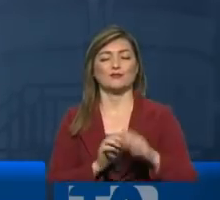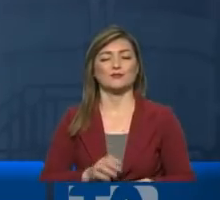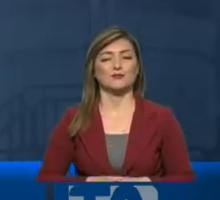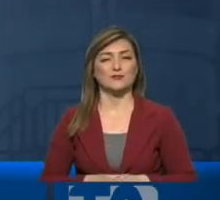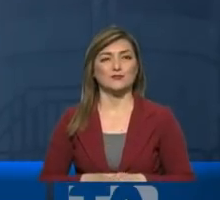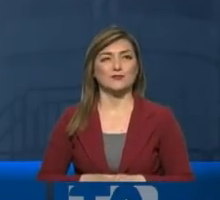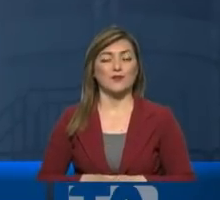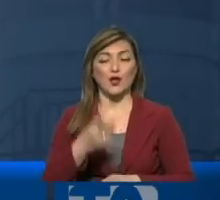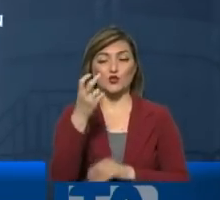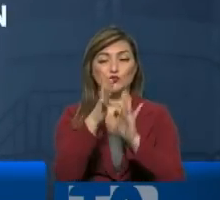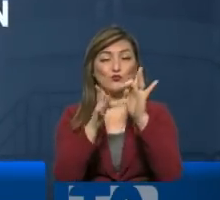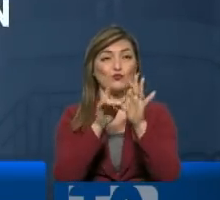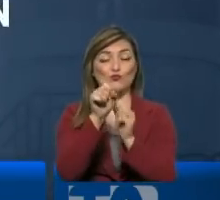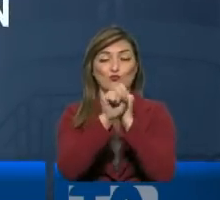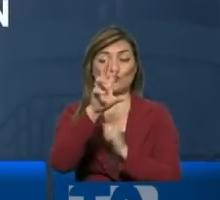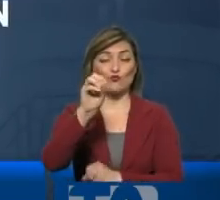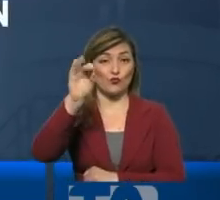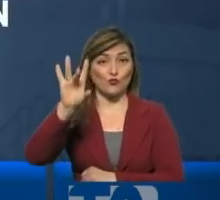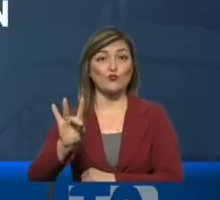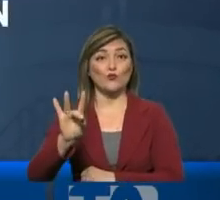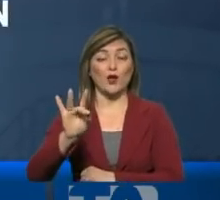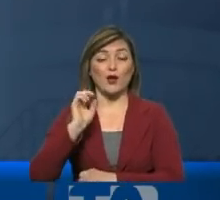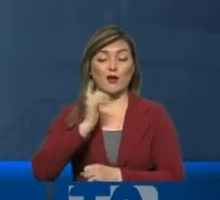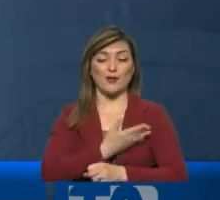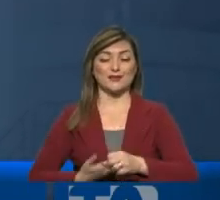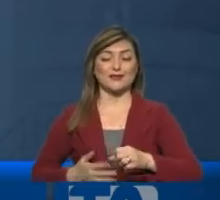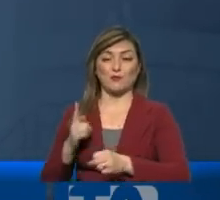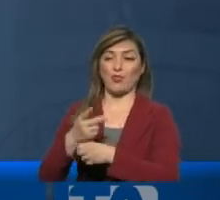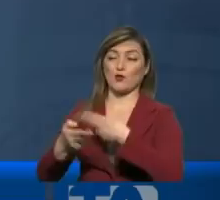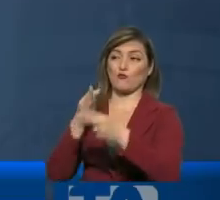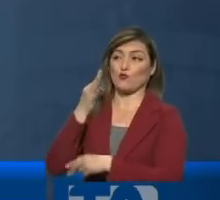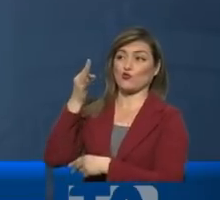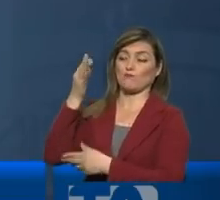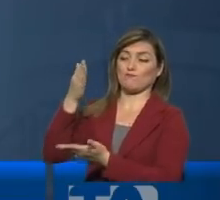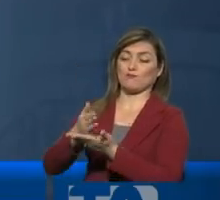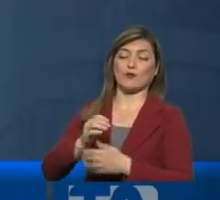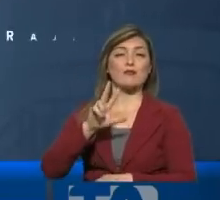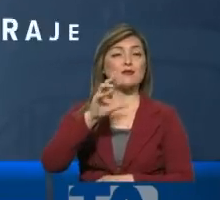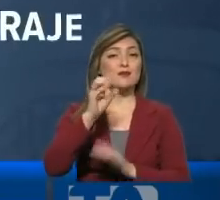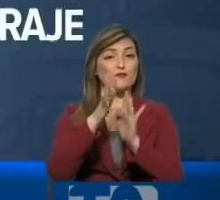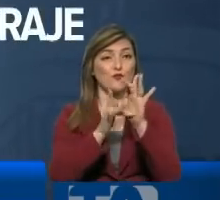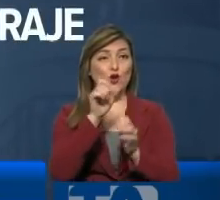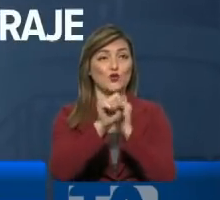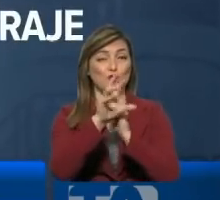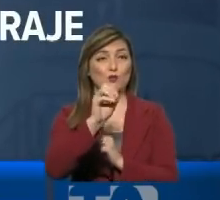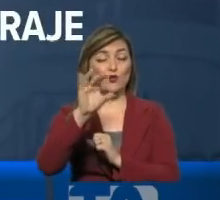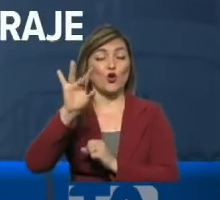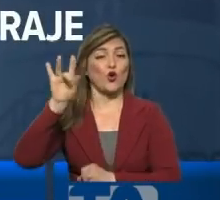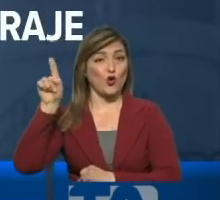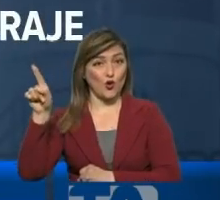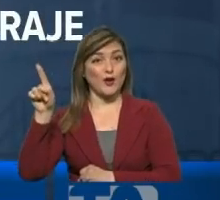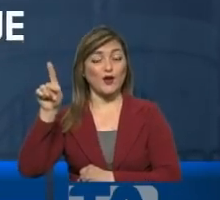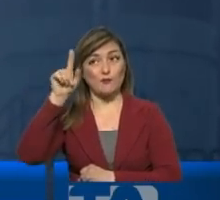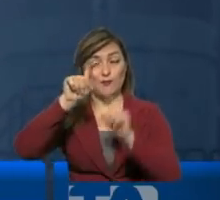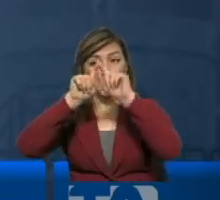crudo. El 12 de abril de 2008 el ejecutivo suspendió toda negociación futura y el 30 de abril de 2008 Perenco presentó una solicitud